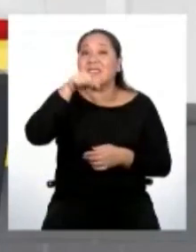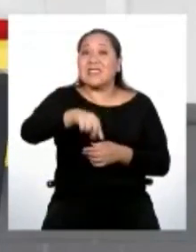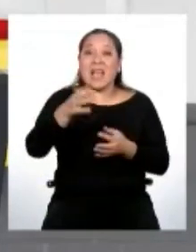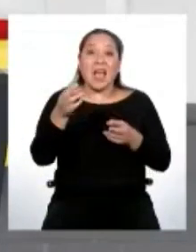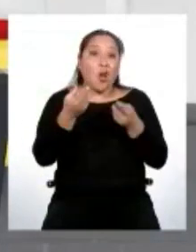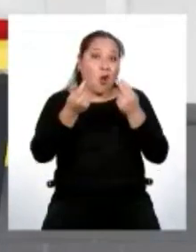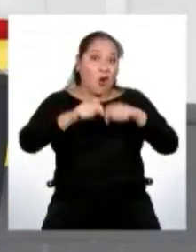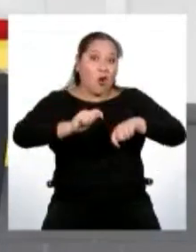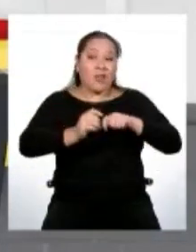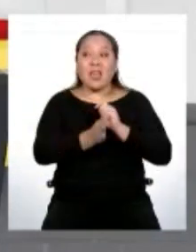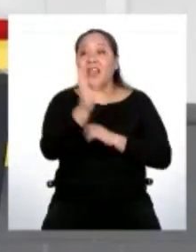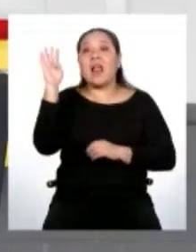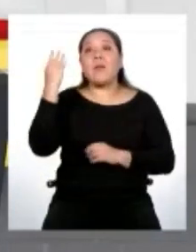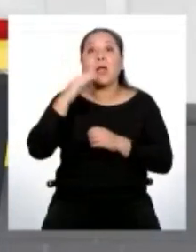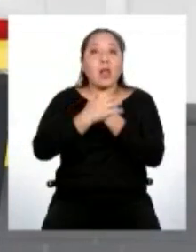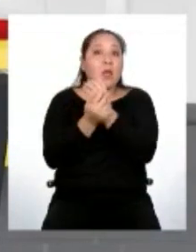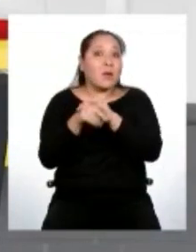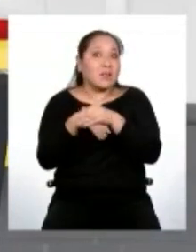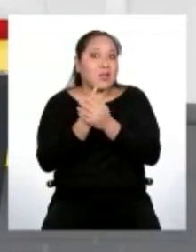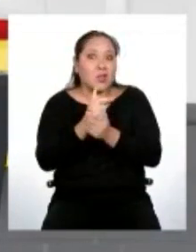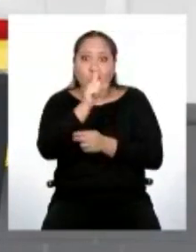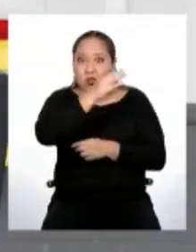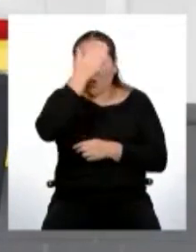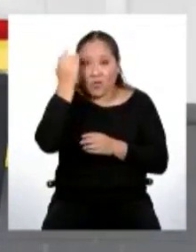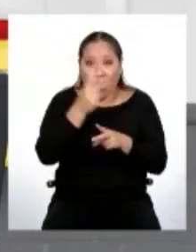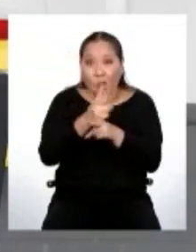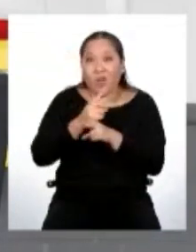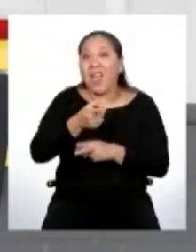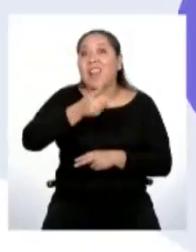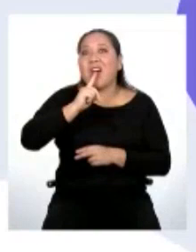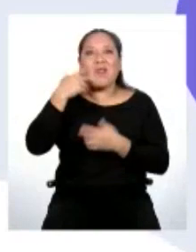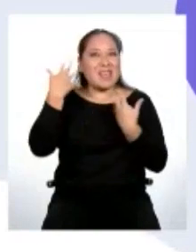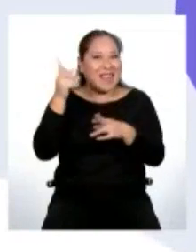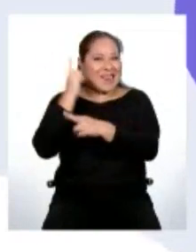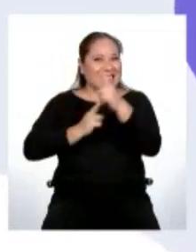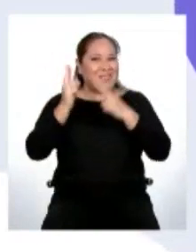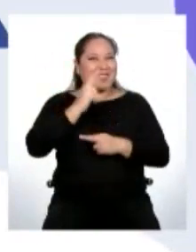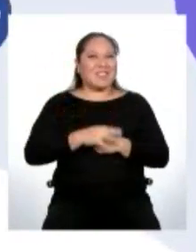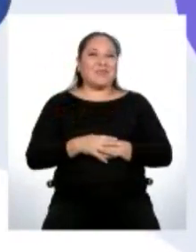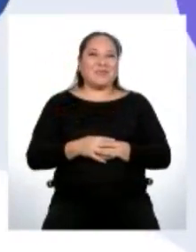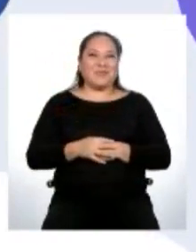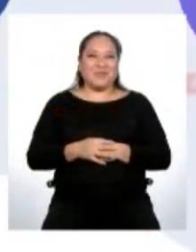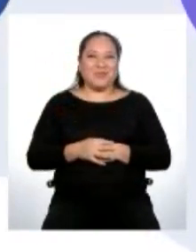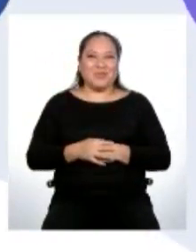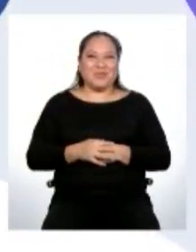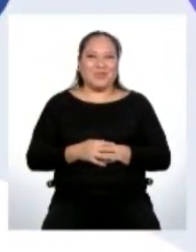baño, lavarse las manos y no olviden cuidar el agua. ¡Ya volvemos!